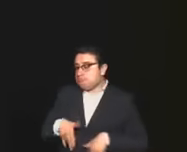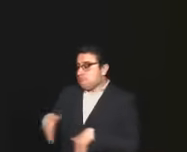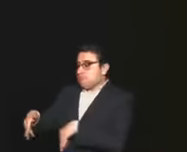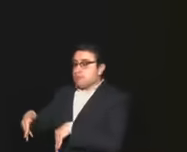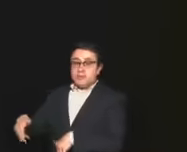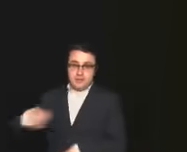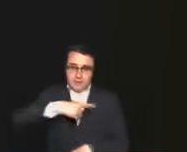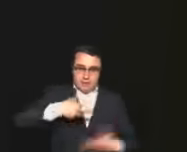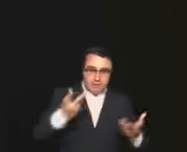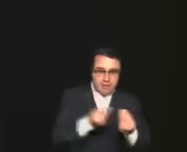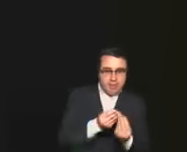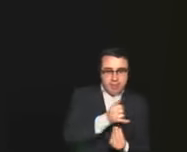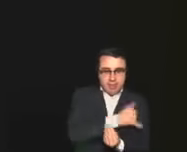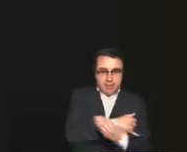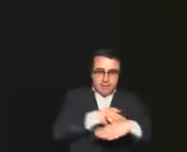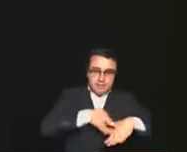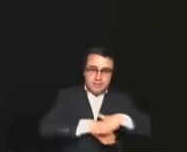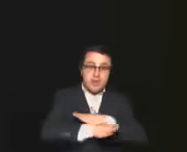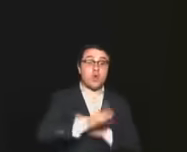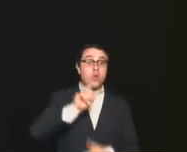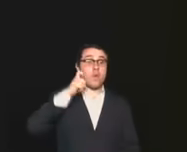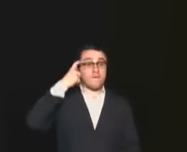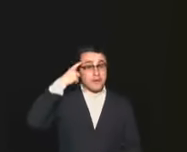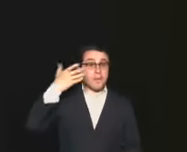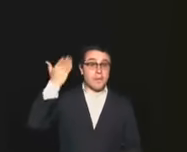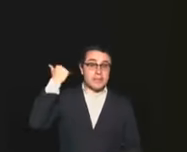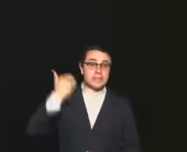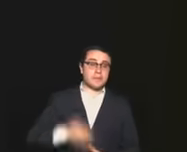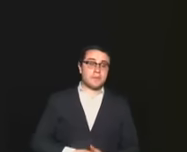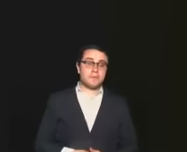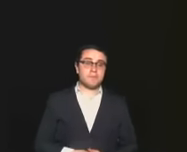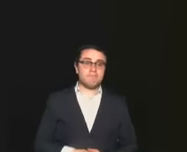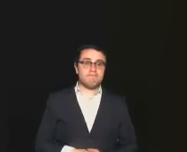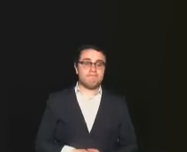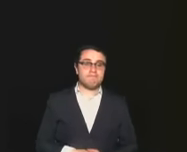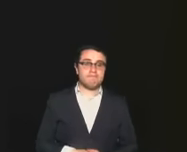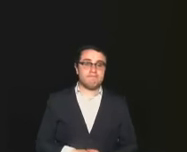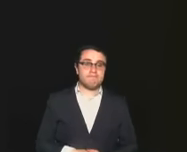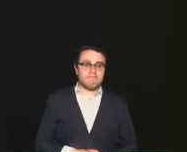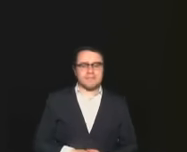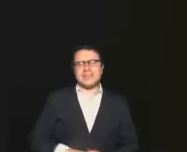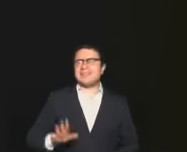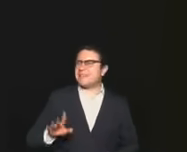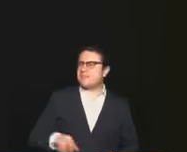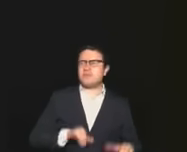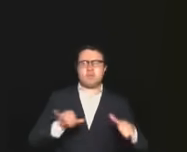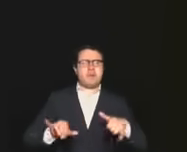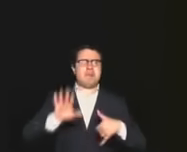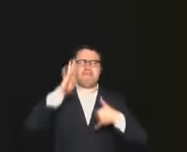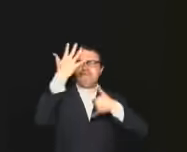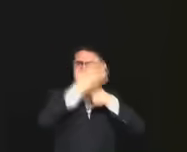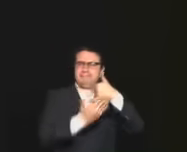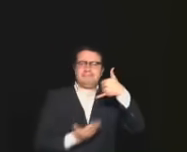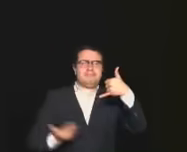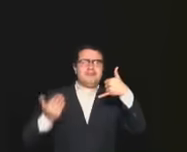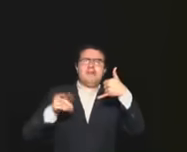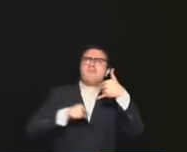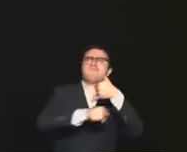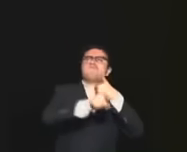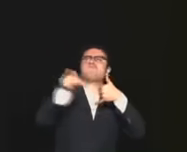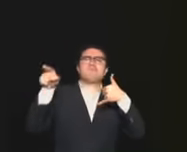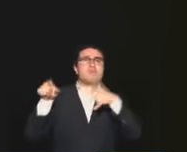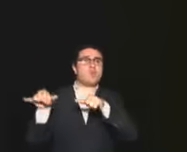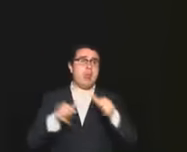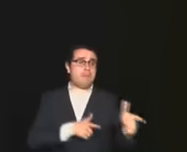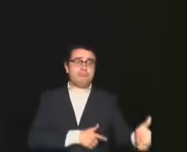entraron en el gobierno pasado. Y así ha sido en muchas partes. ¿Y qué? ¿Entonces se están disparando y se